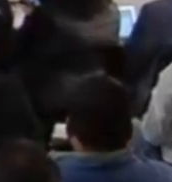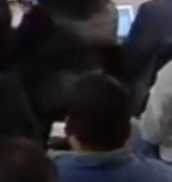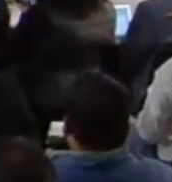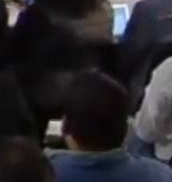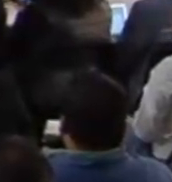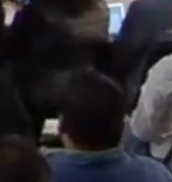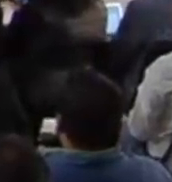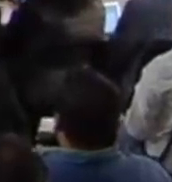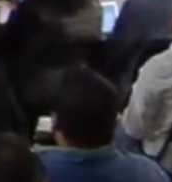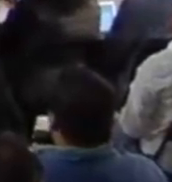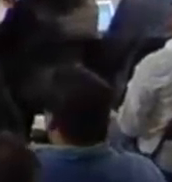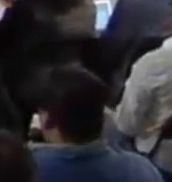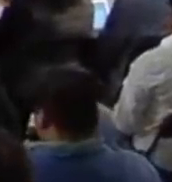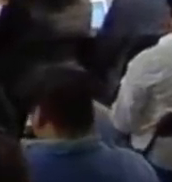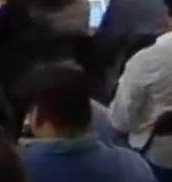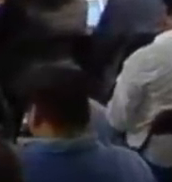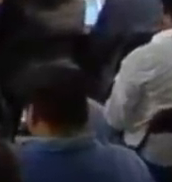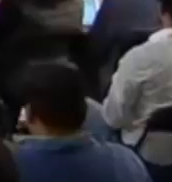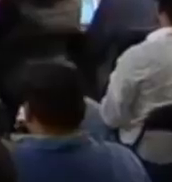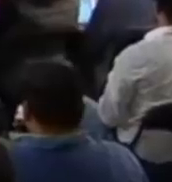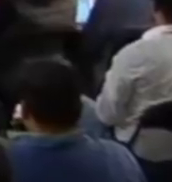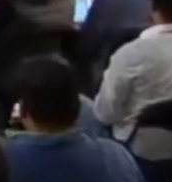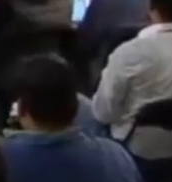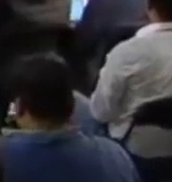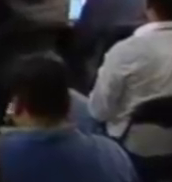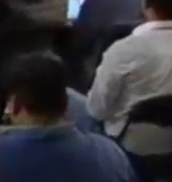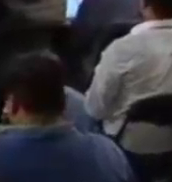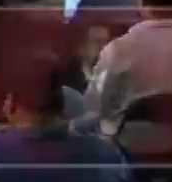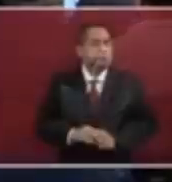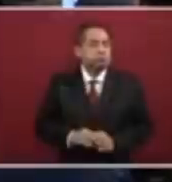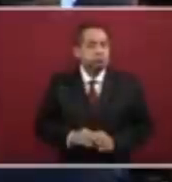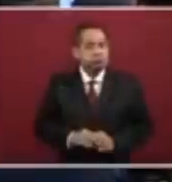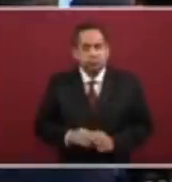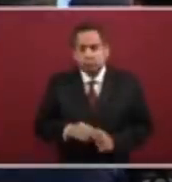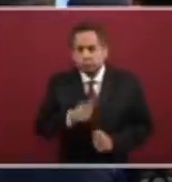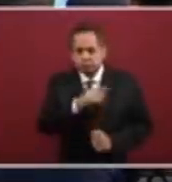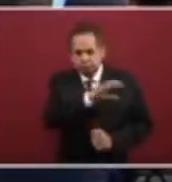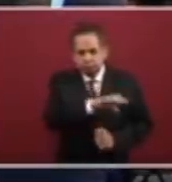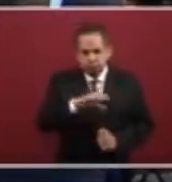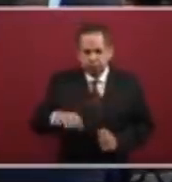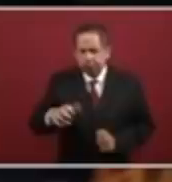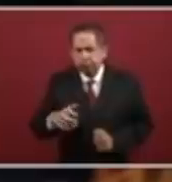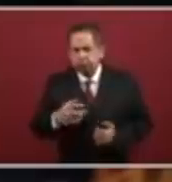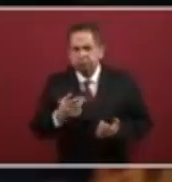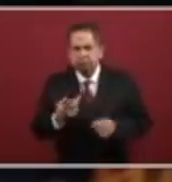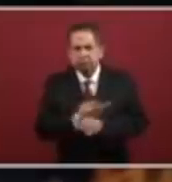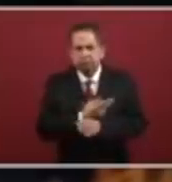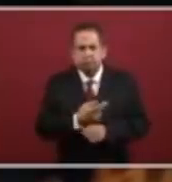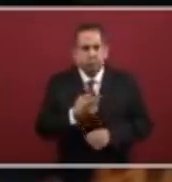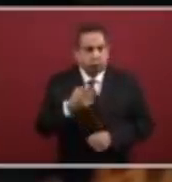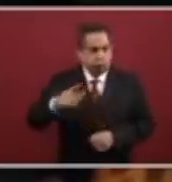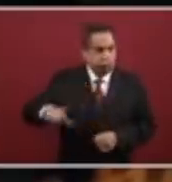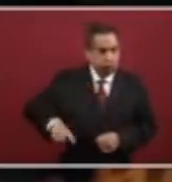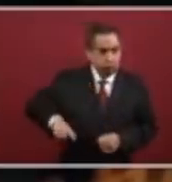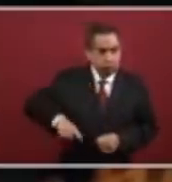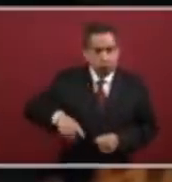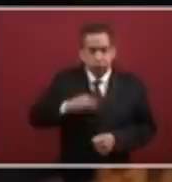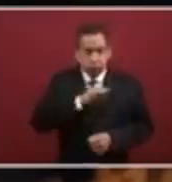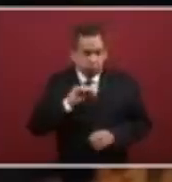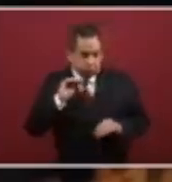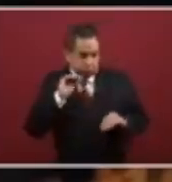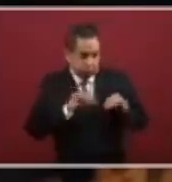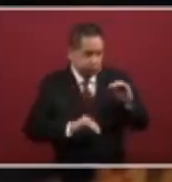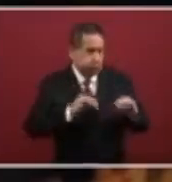se cumplían los rangos de fecha, tampoco el costo, ¿qué le hace pensar que el gobierno podría construir la